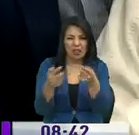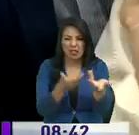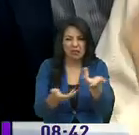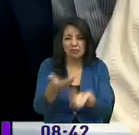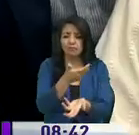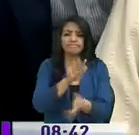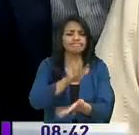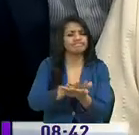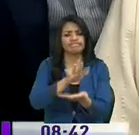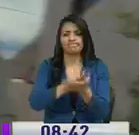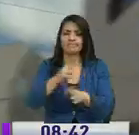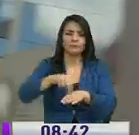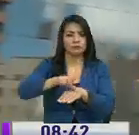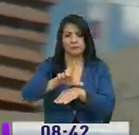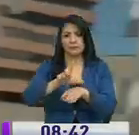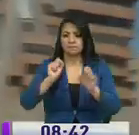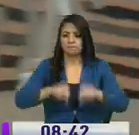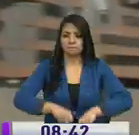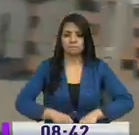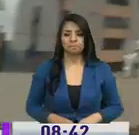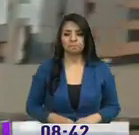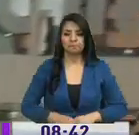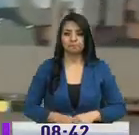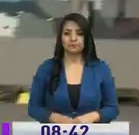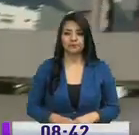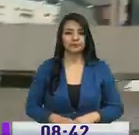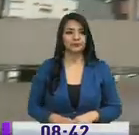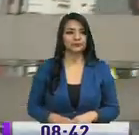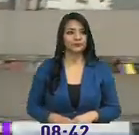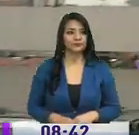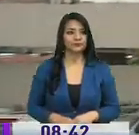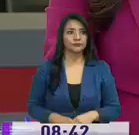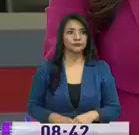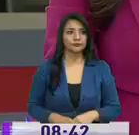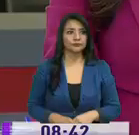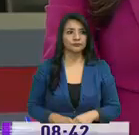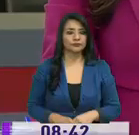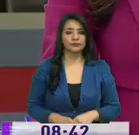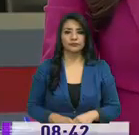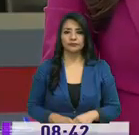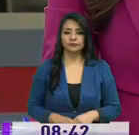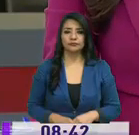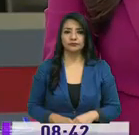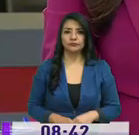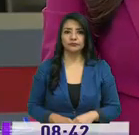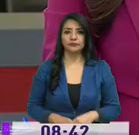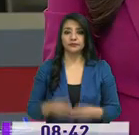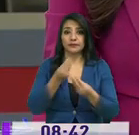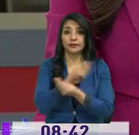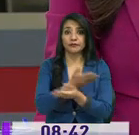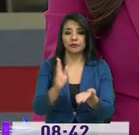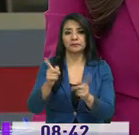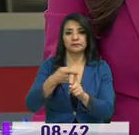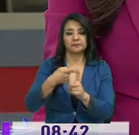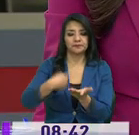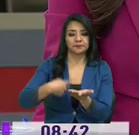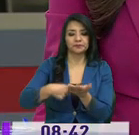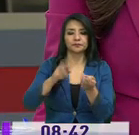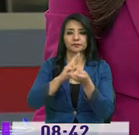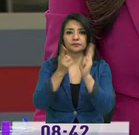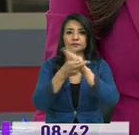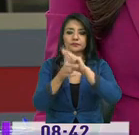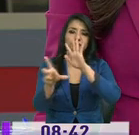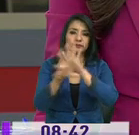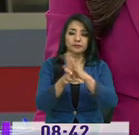califican como normales, informó Héctor Romero. Y el informe para primer debate de las reformas al Código